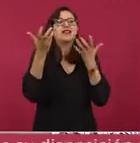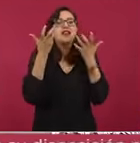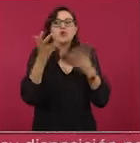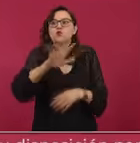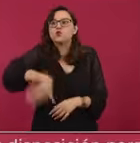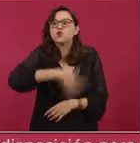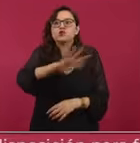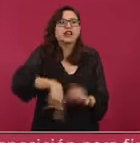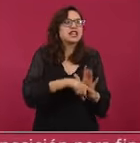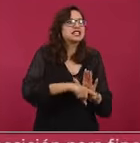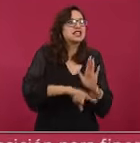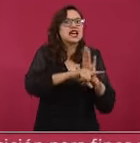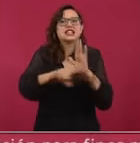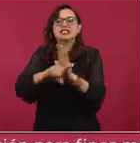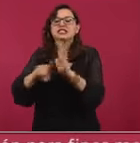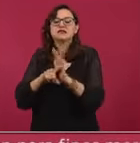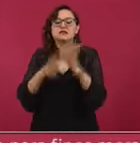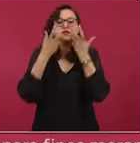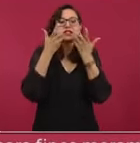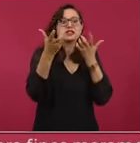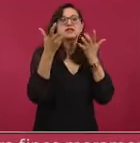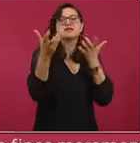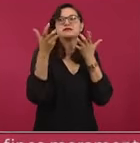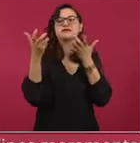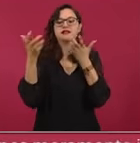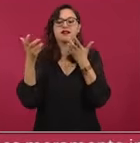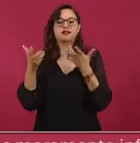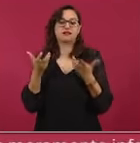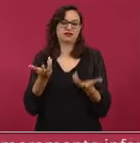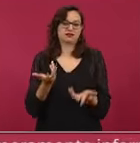En eso andan. Entonces,